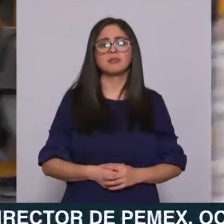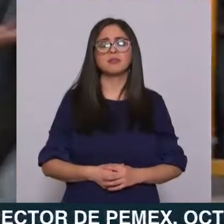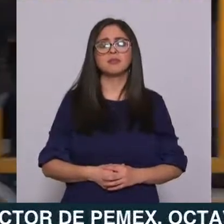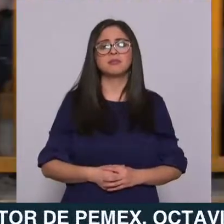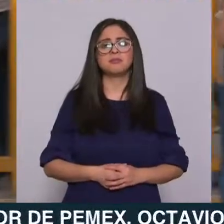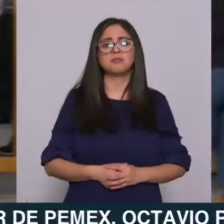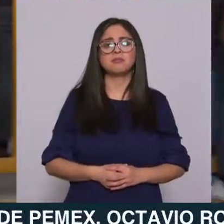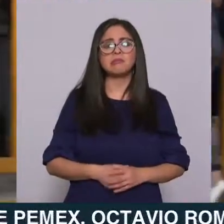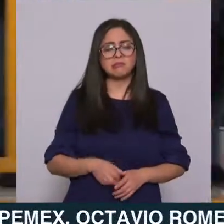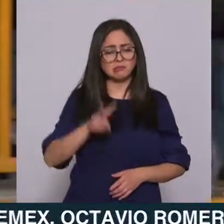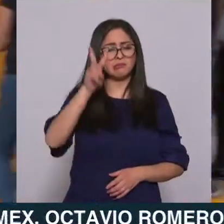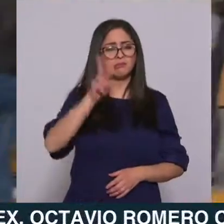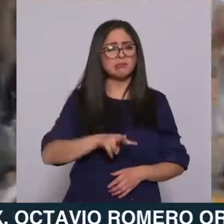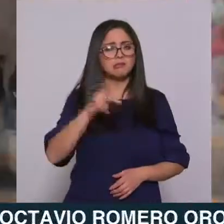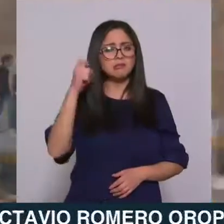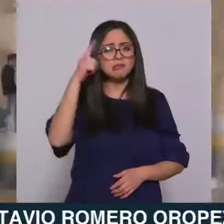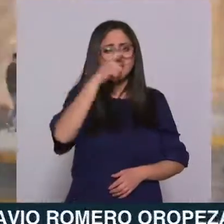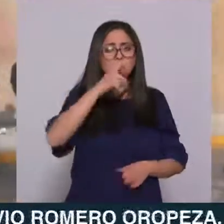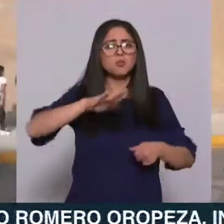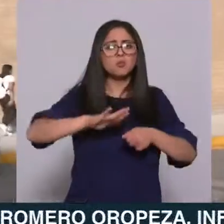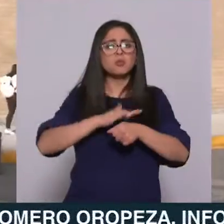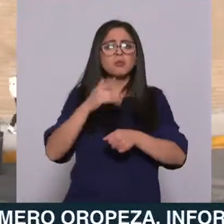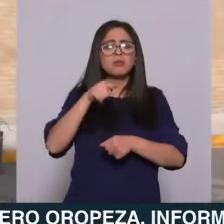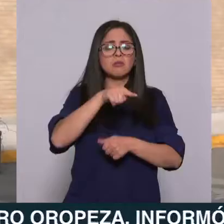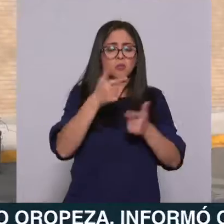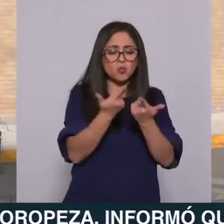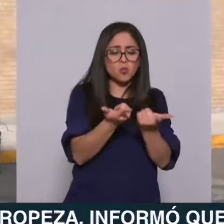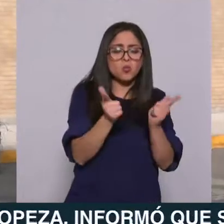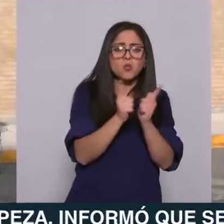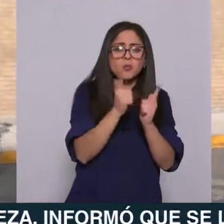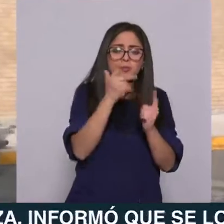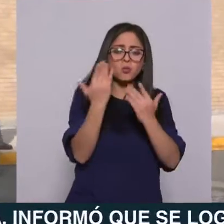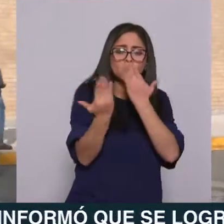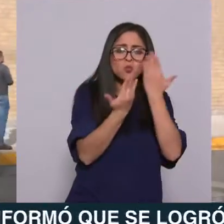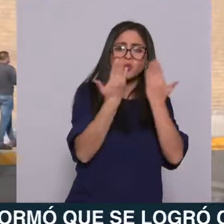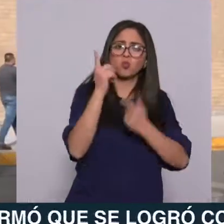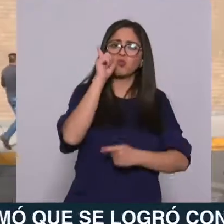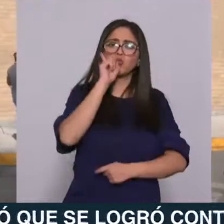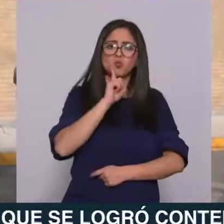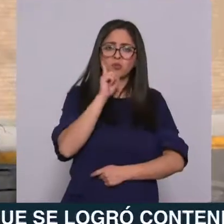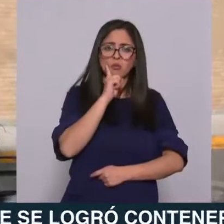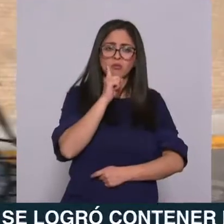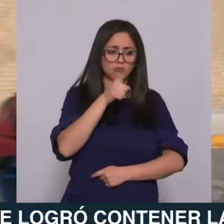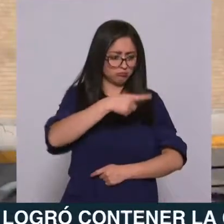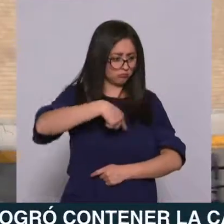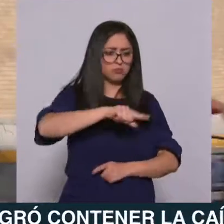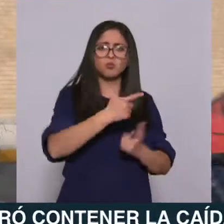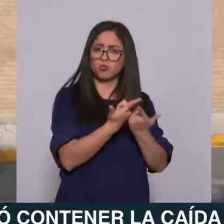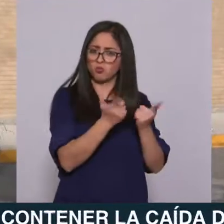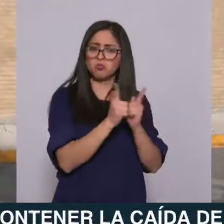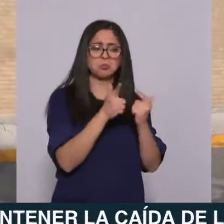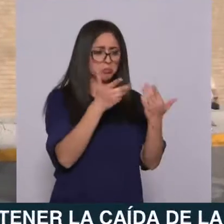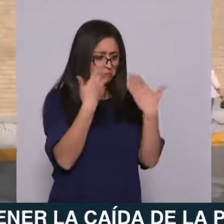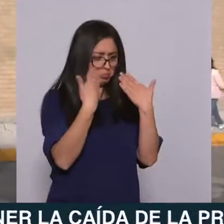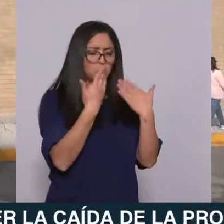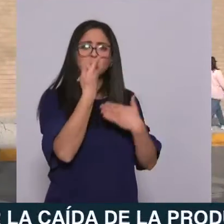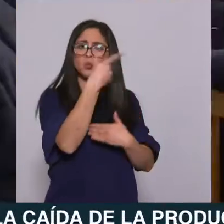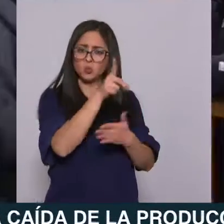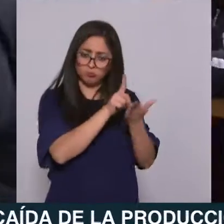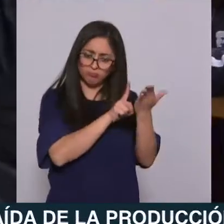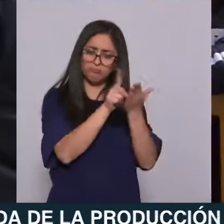movimiento de un grupo de estudiantes femenino que tienen derecho a manifestarse, pero me parece